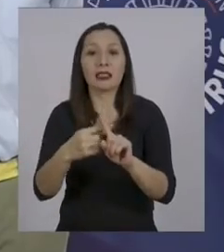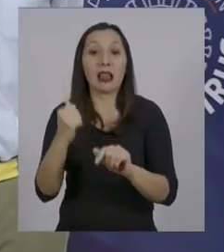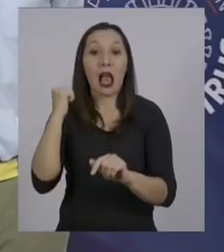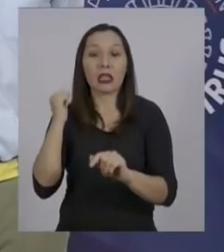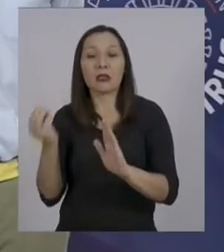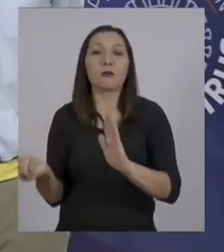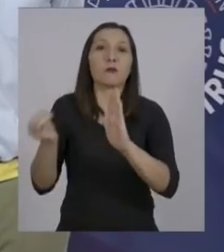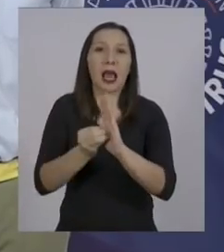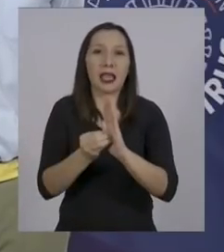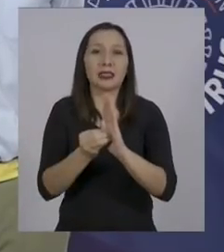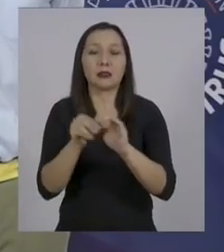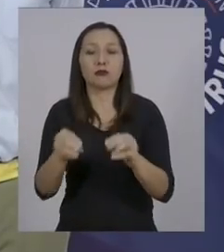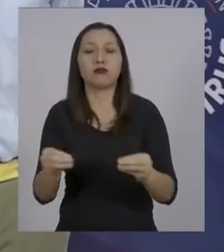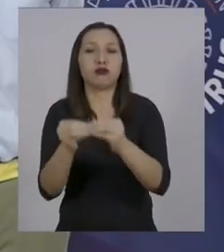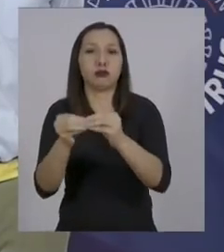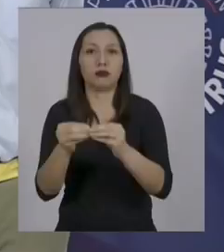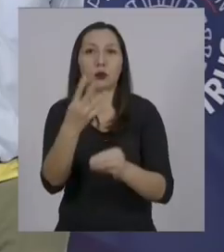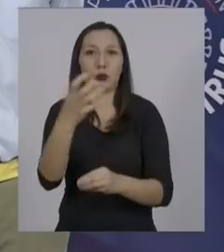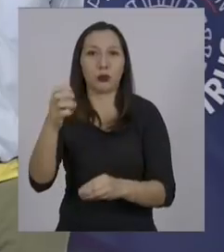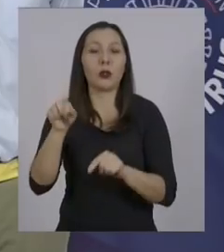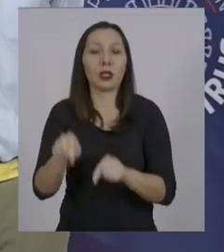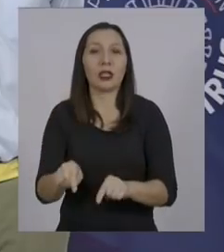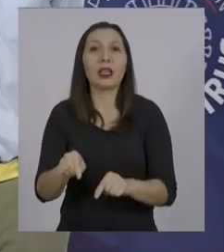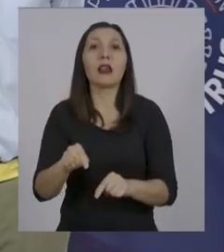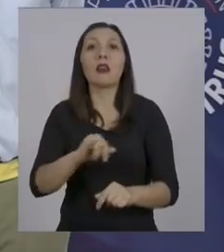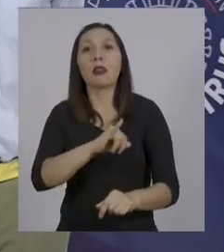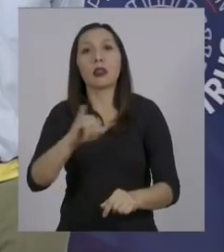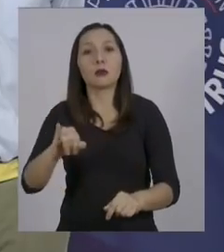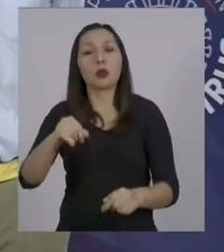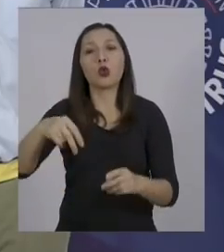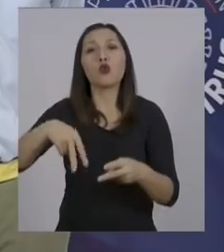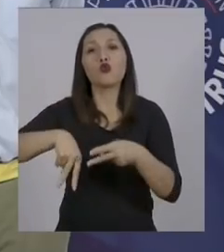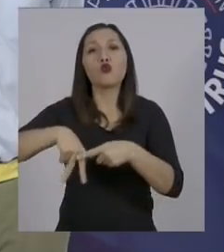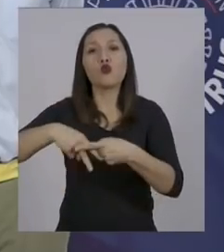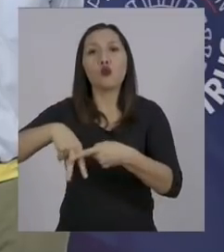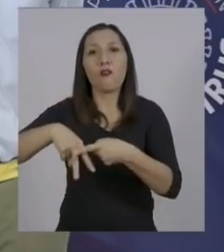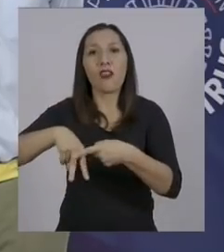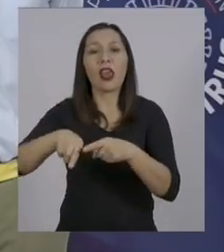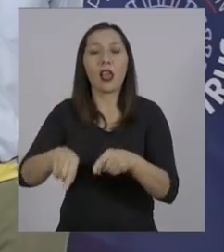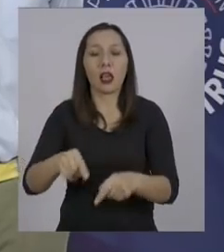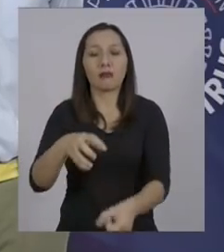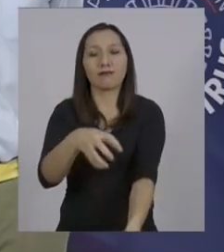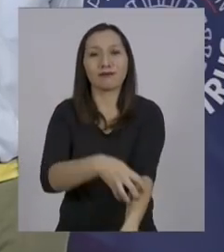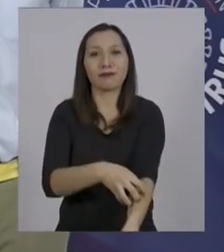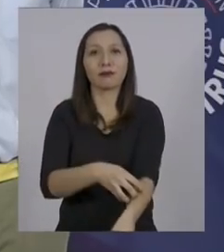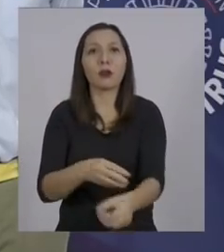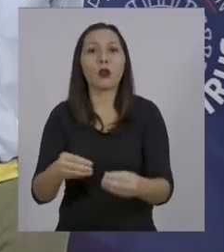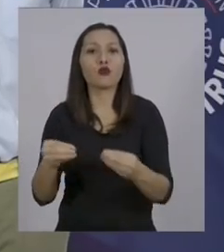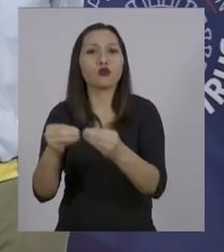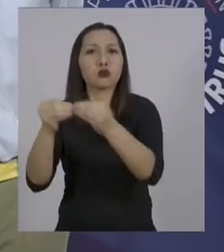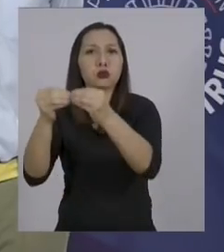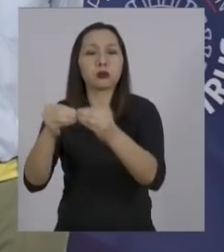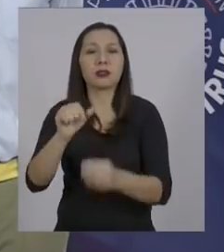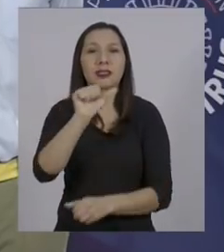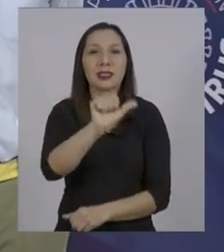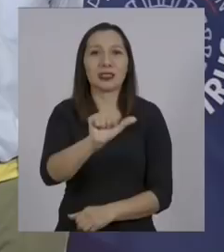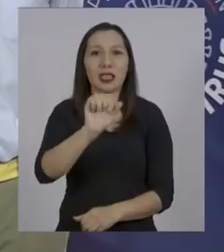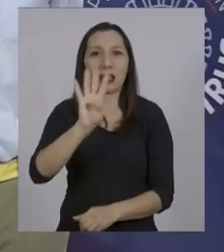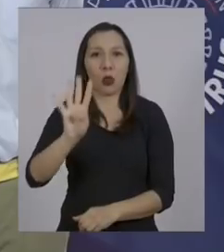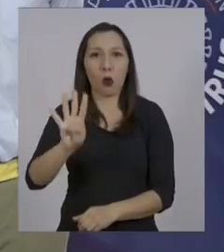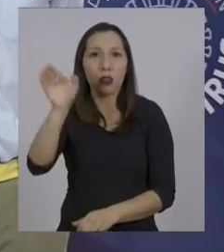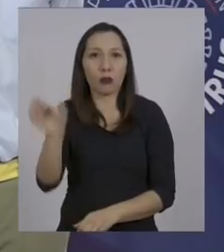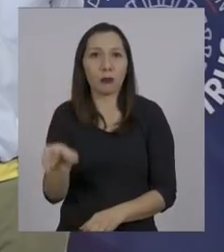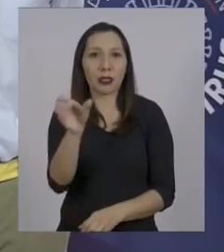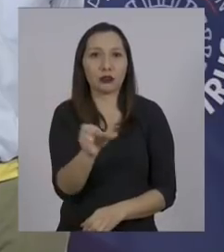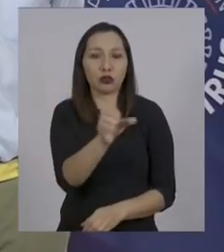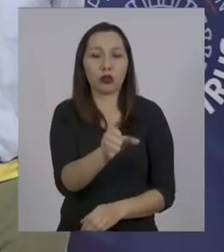día de ayer, y enseguida la región de Ñuble, con un total de 64